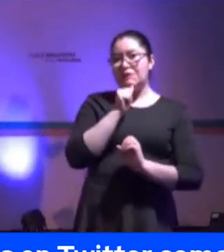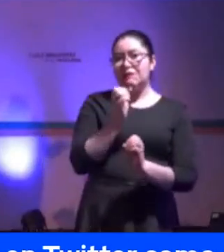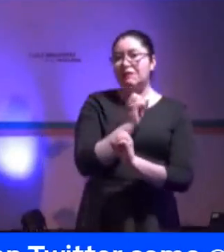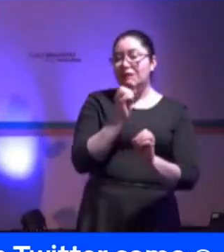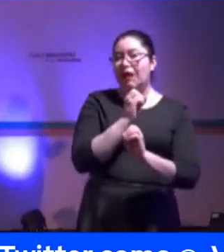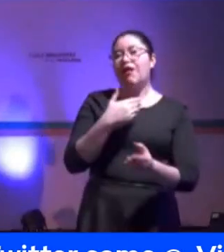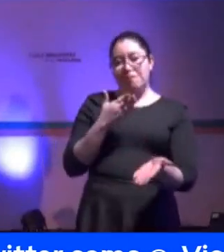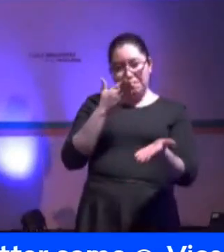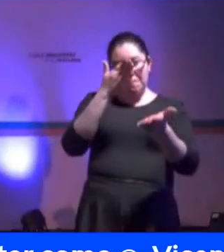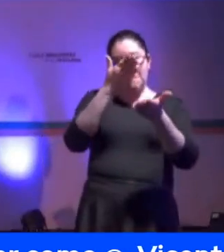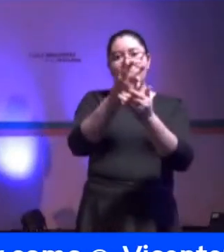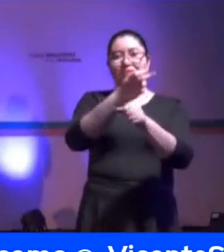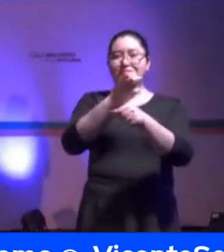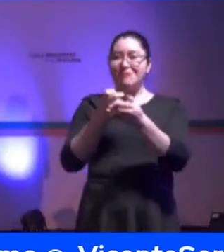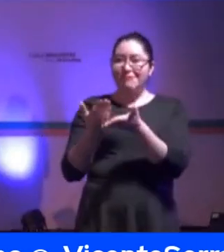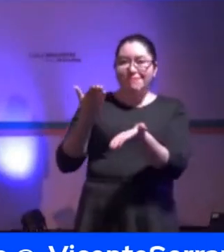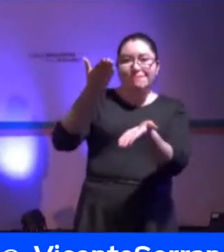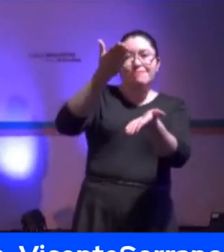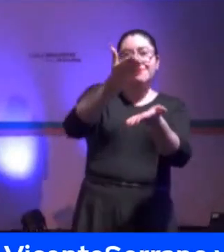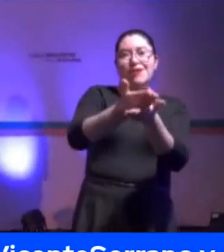mañanera.